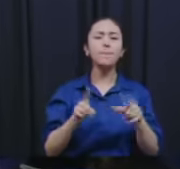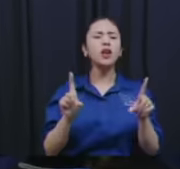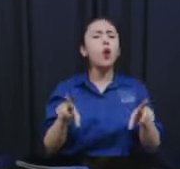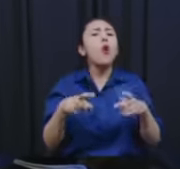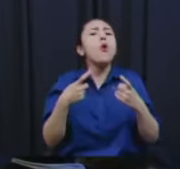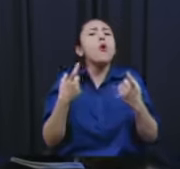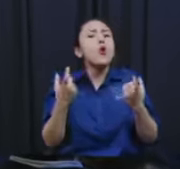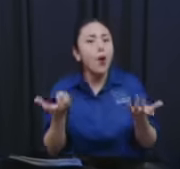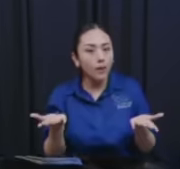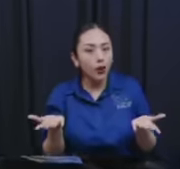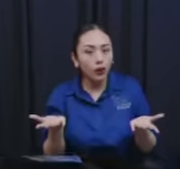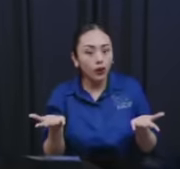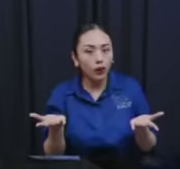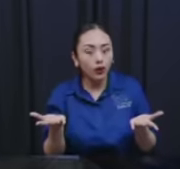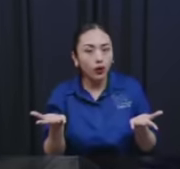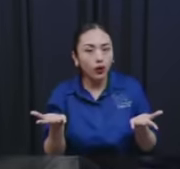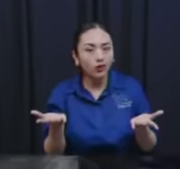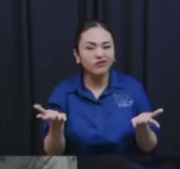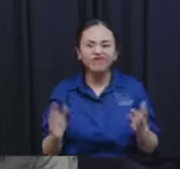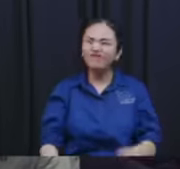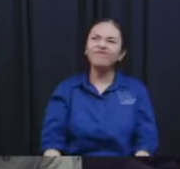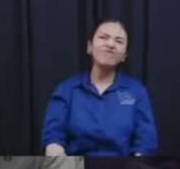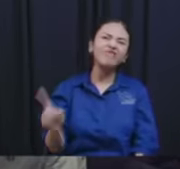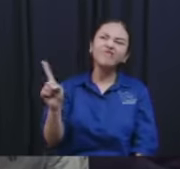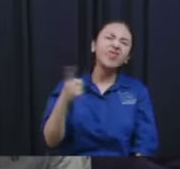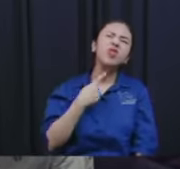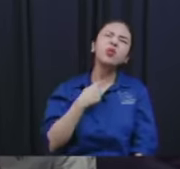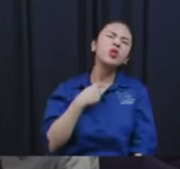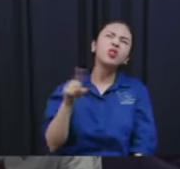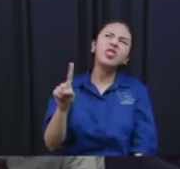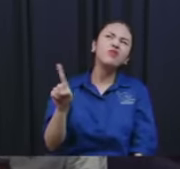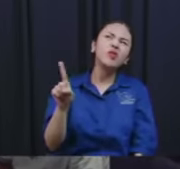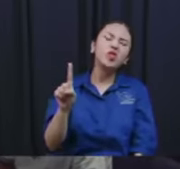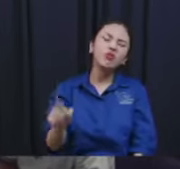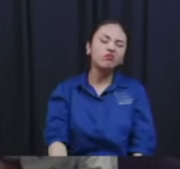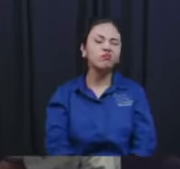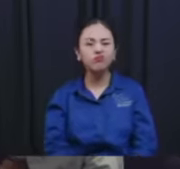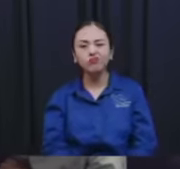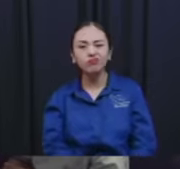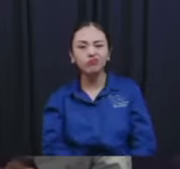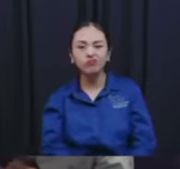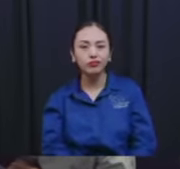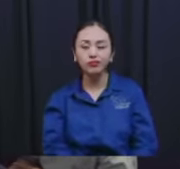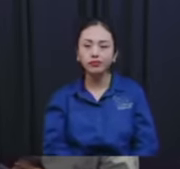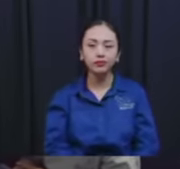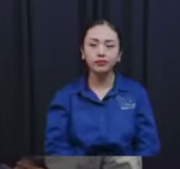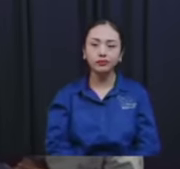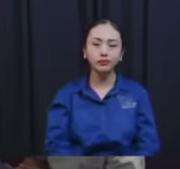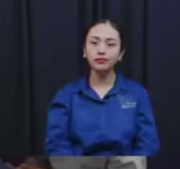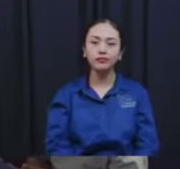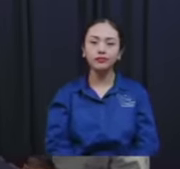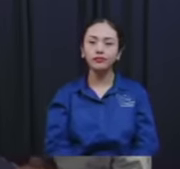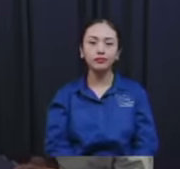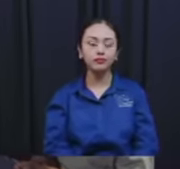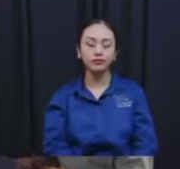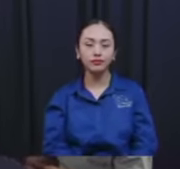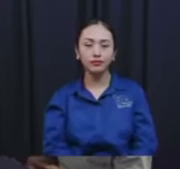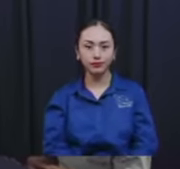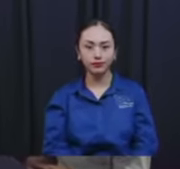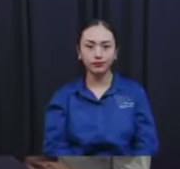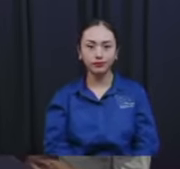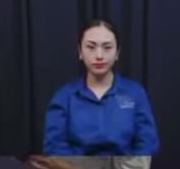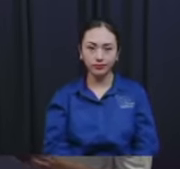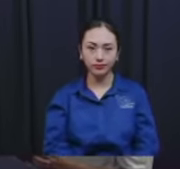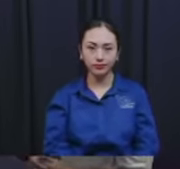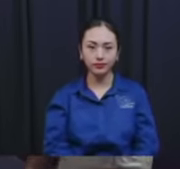para ser perfectos No a mí no me gusta ese evangelio a mí me gusta otro evangelio hermano que me hable de la las de los pastorcitos canías de alambre ahora que